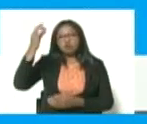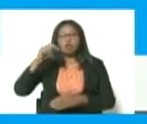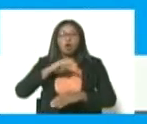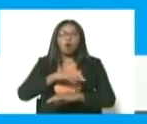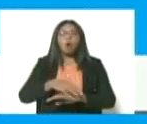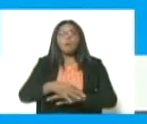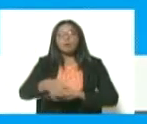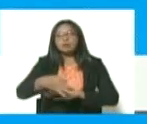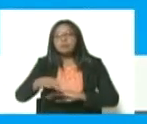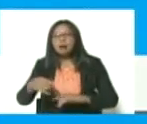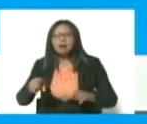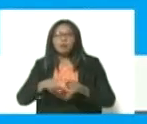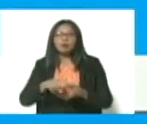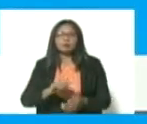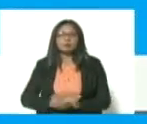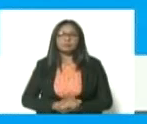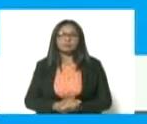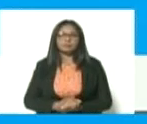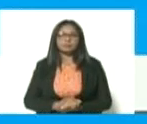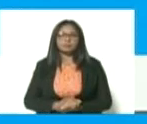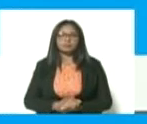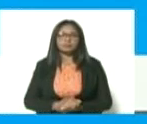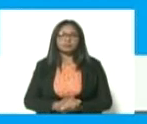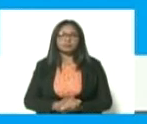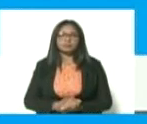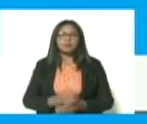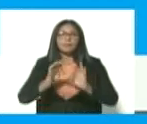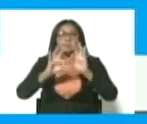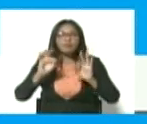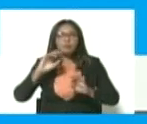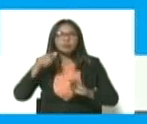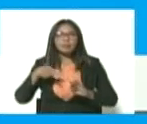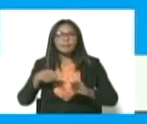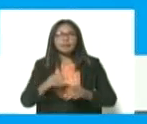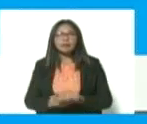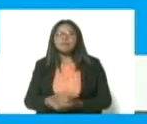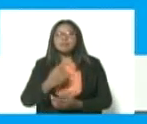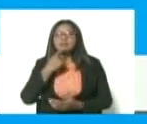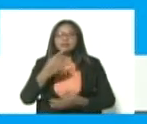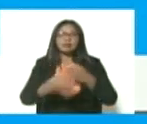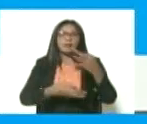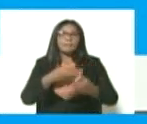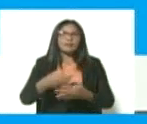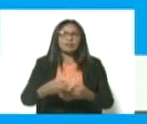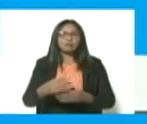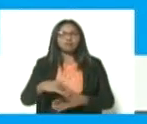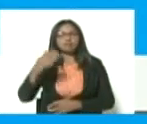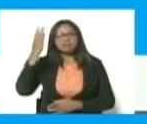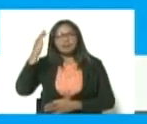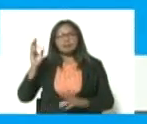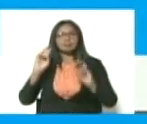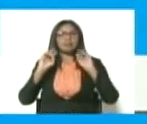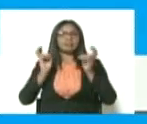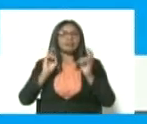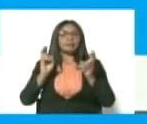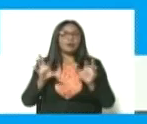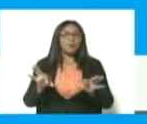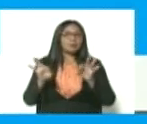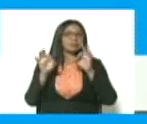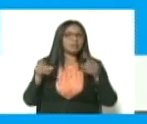Eso ameritaría alguna reforma de la ley electoral, me dicen los que saben del tema, los especialistas.